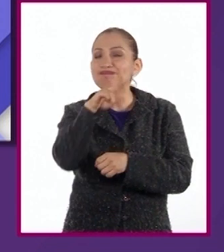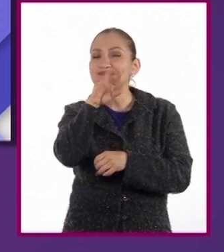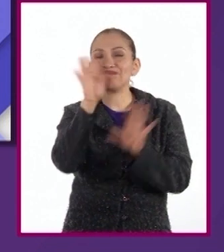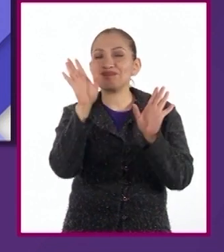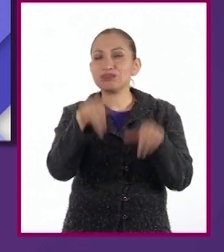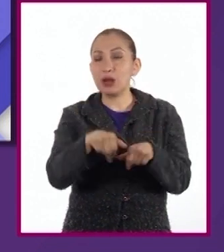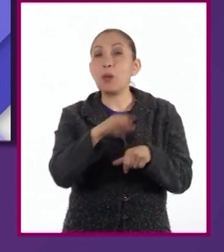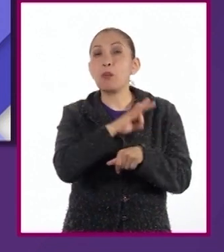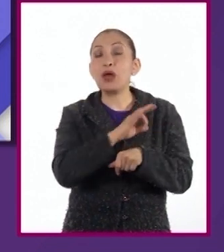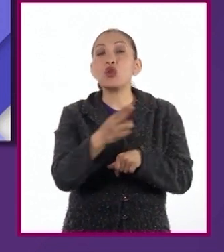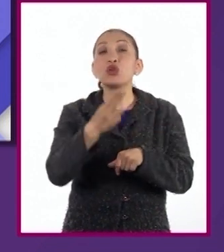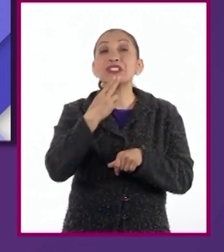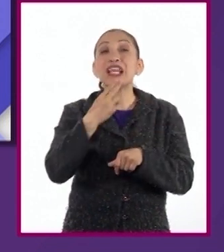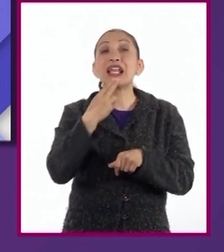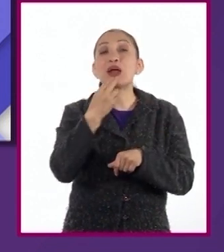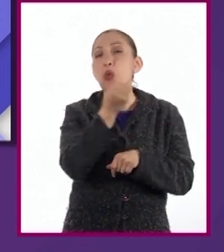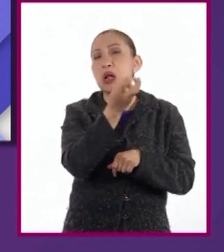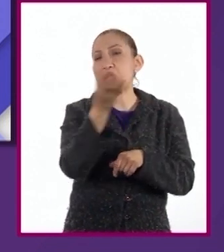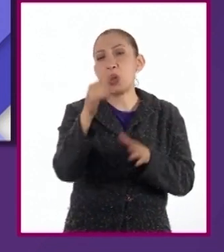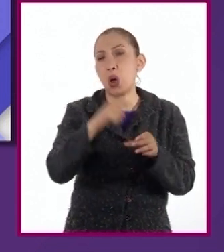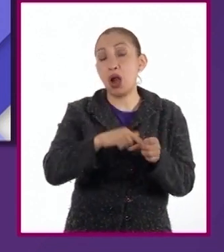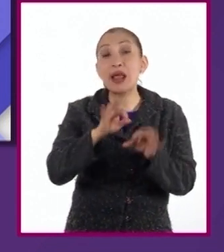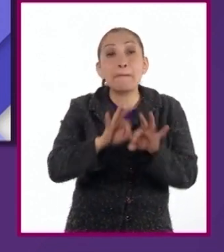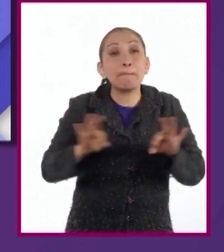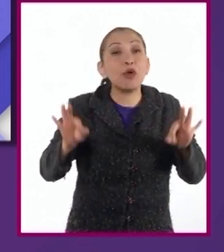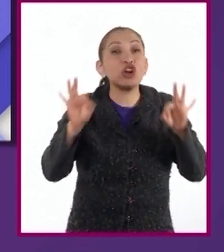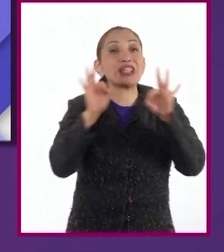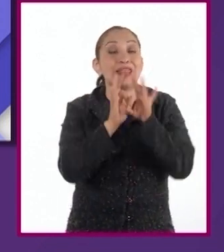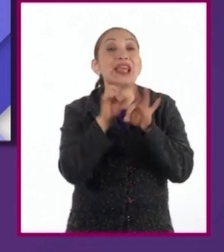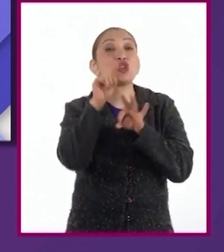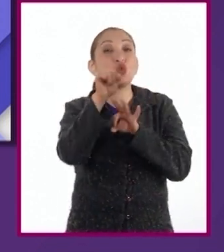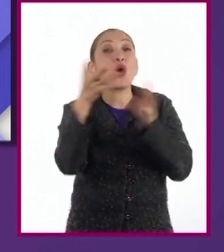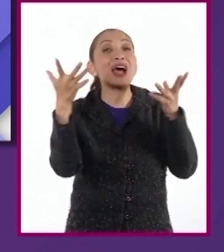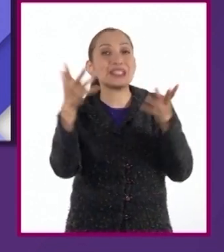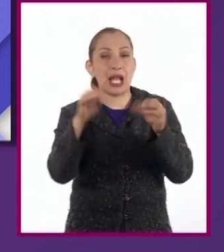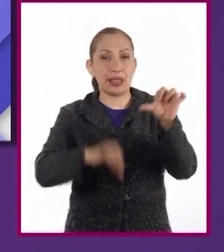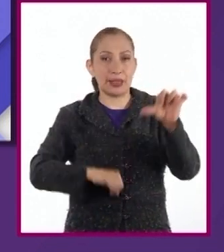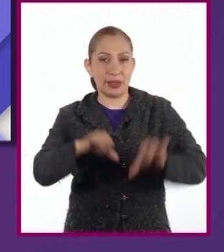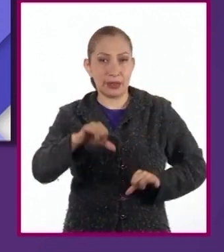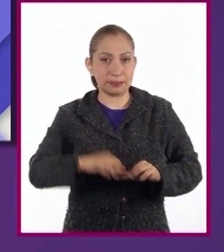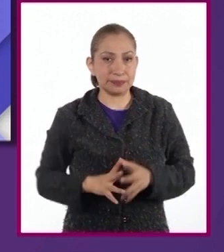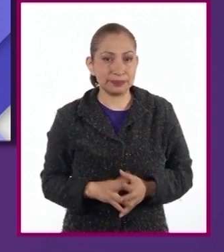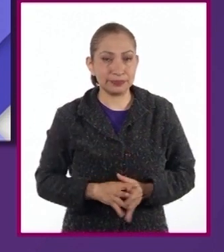preocupen, pueden utilizar cualquiera. Lo importante es realizar la actividad.